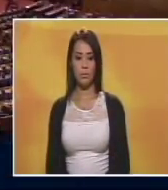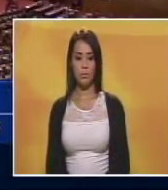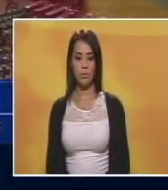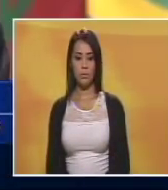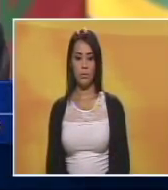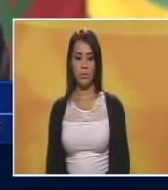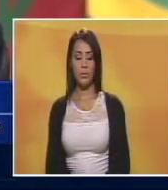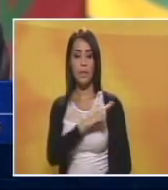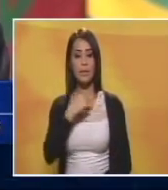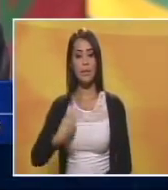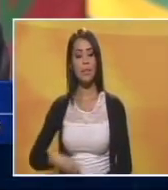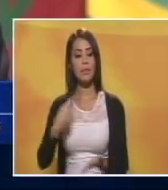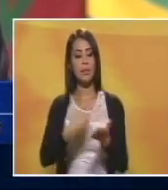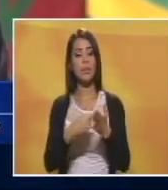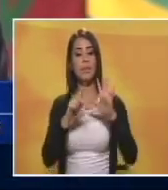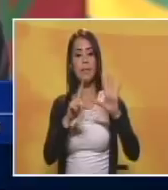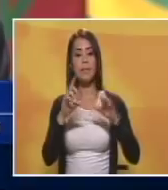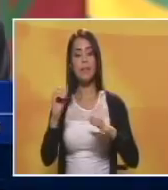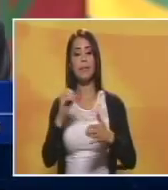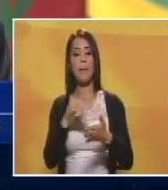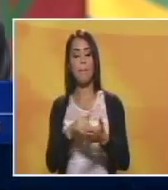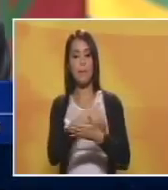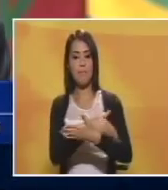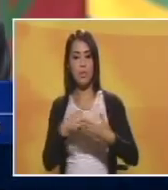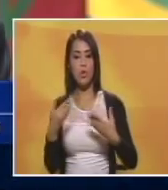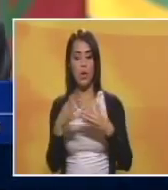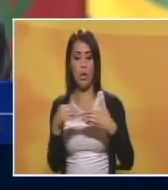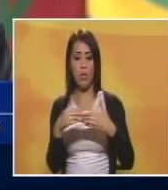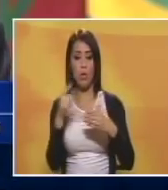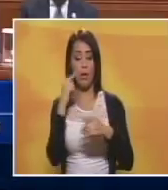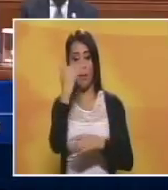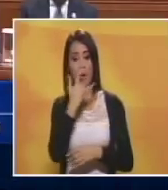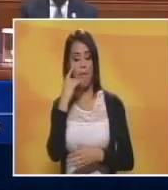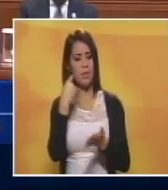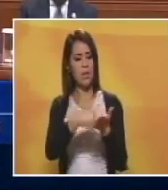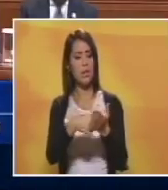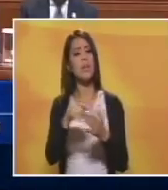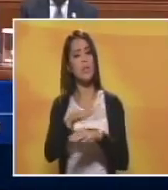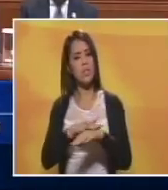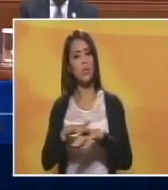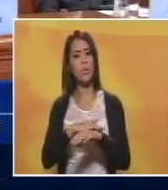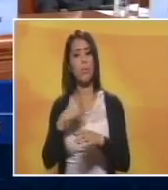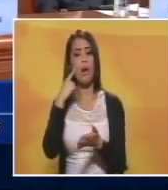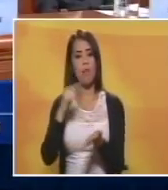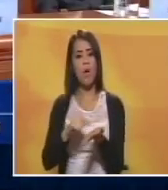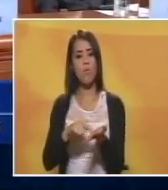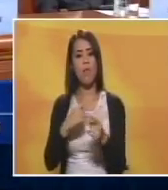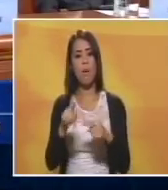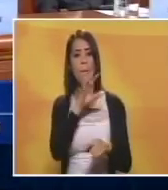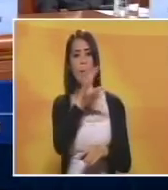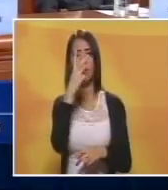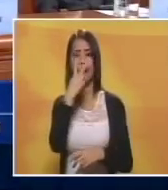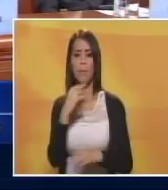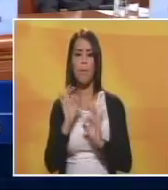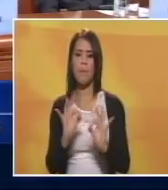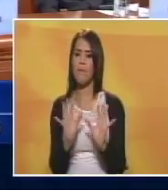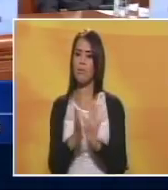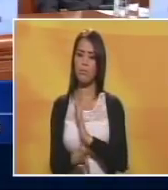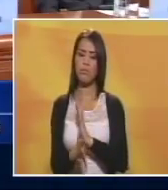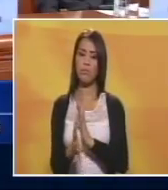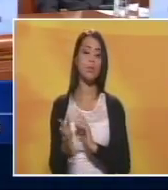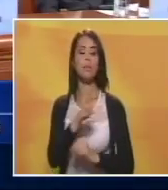China ofreció $60.000 millones en financiación para África y anunció que perdonará la deuda que los países más pobres mantienen con